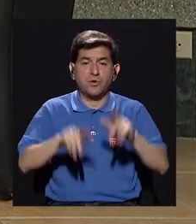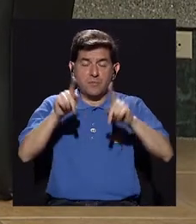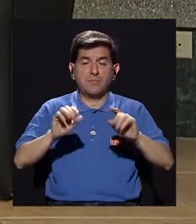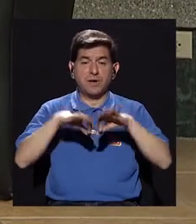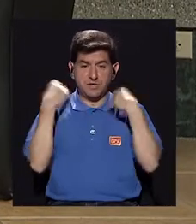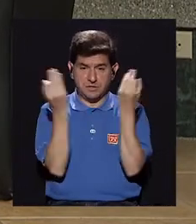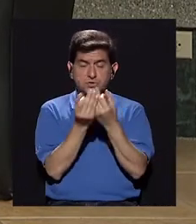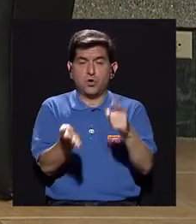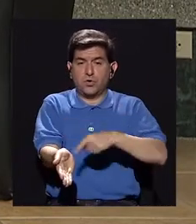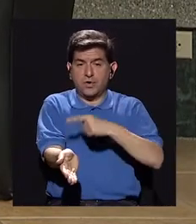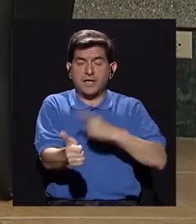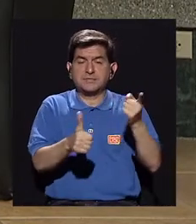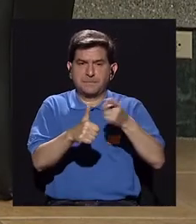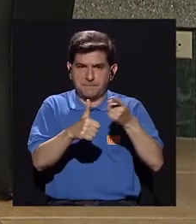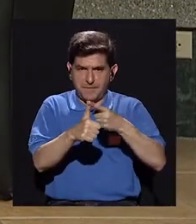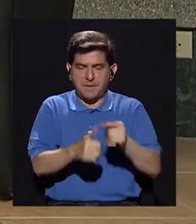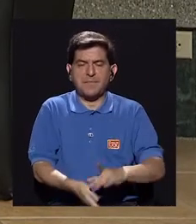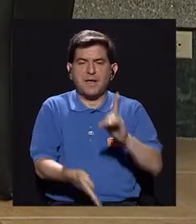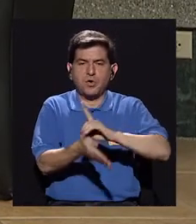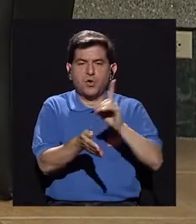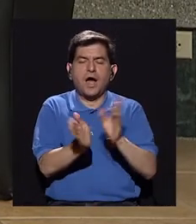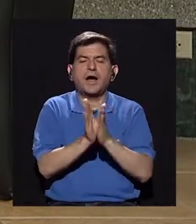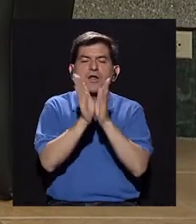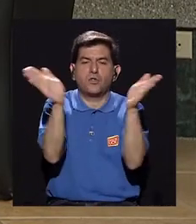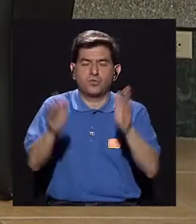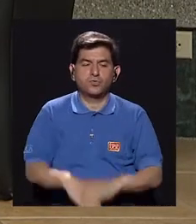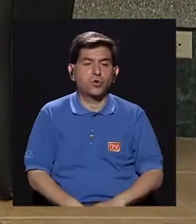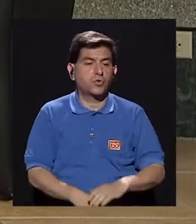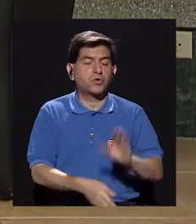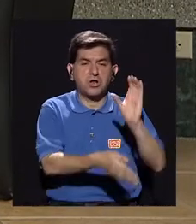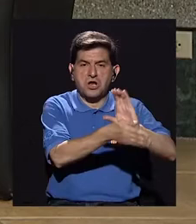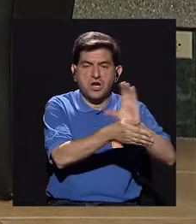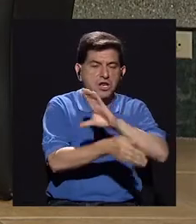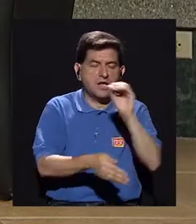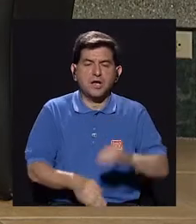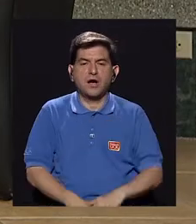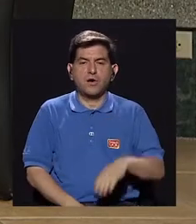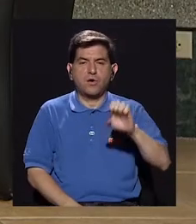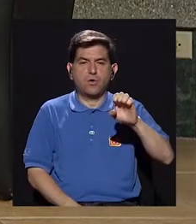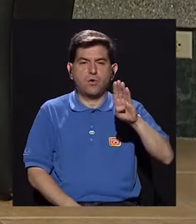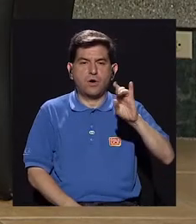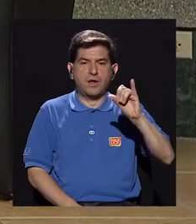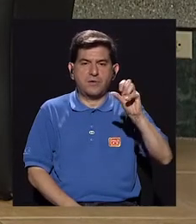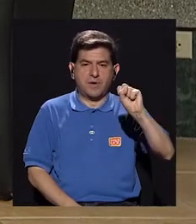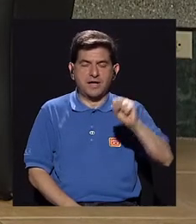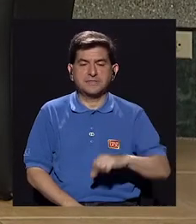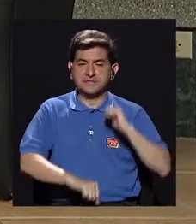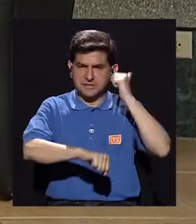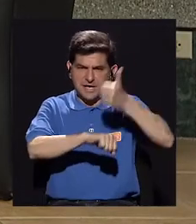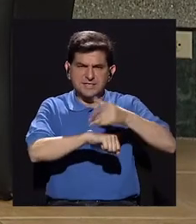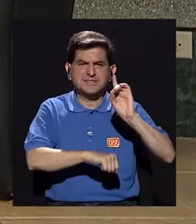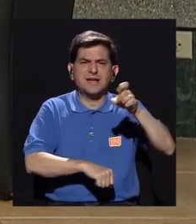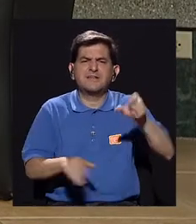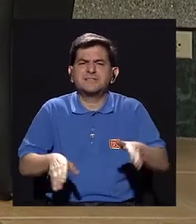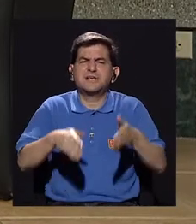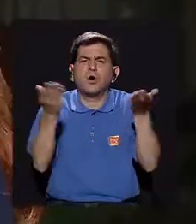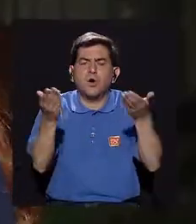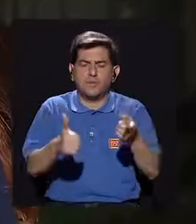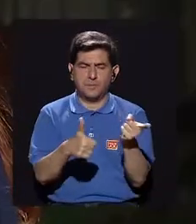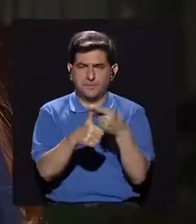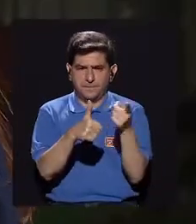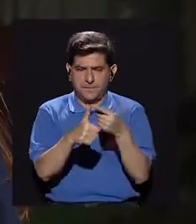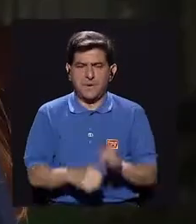tienen diabetes, ¿qué hace usted? Primero tiene que dirigirse al médico general, ya sea en la clínica o en el EVAIS. ¿Qué va a hacer el médico para establecer el